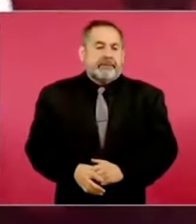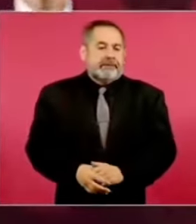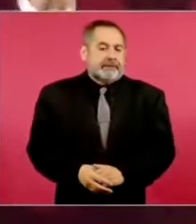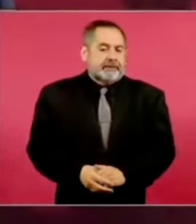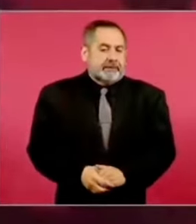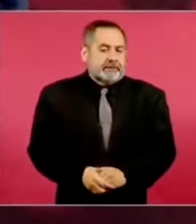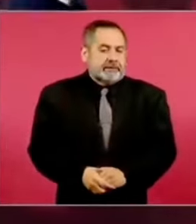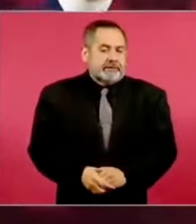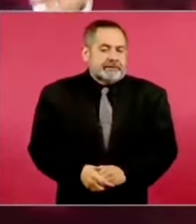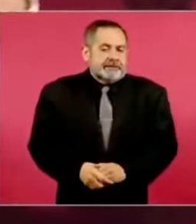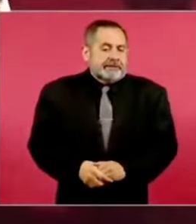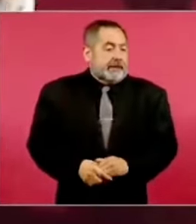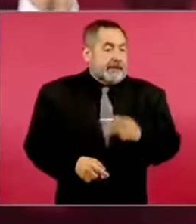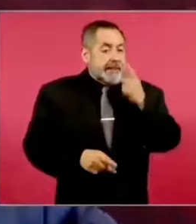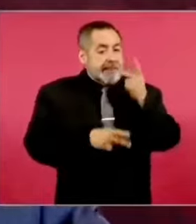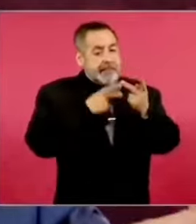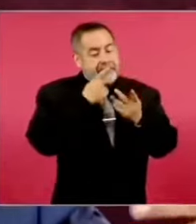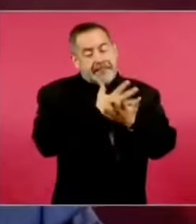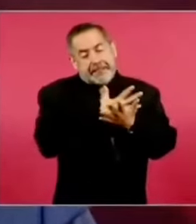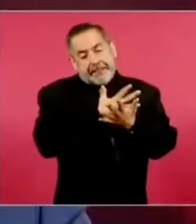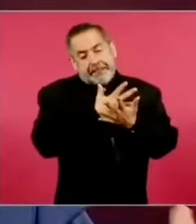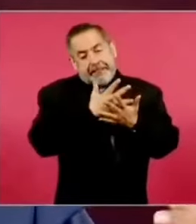Y todo un gran